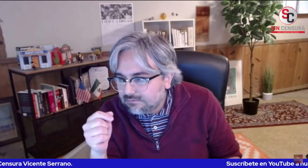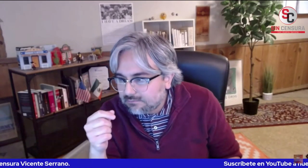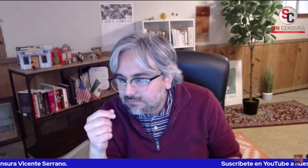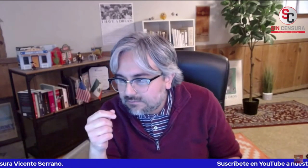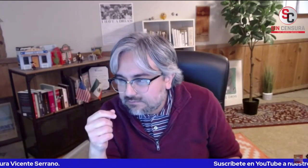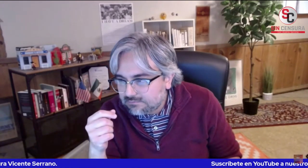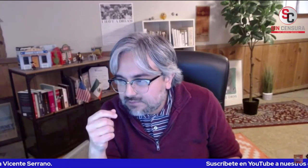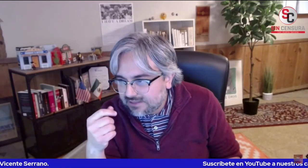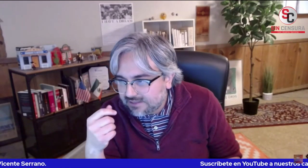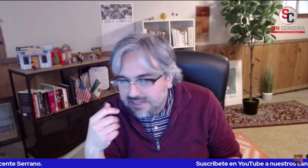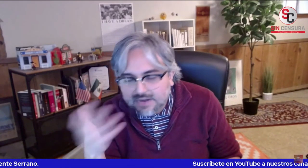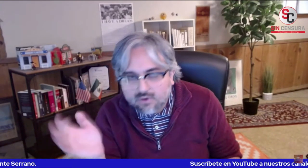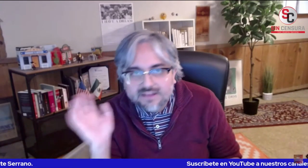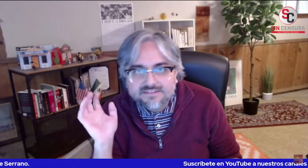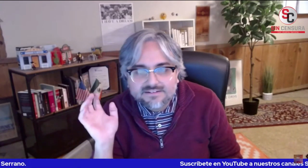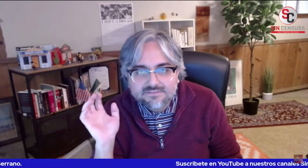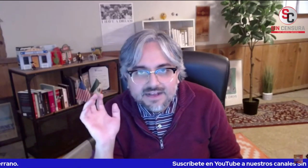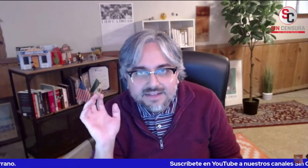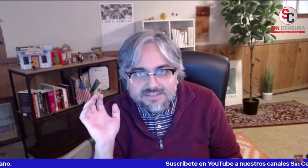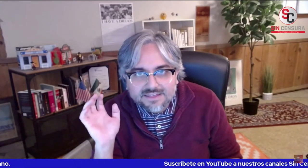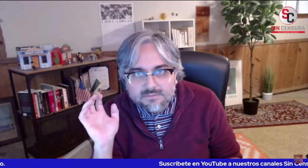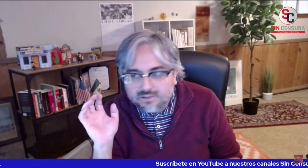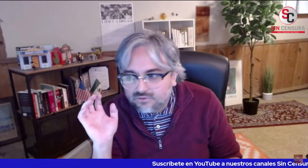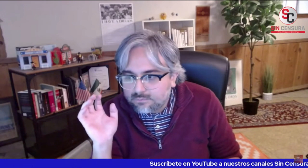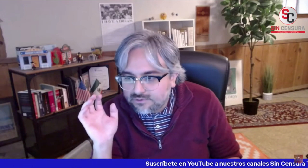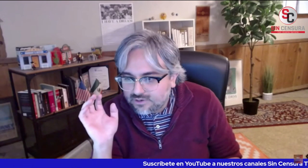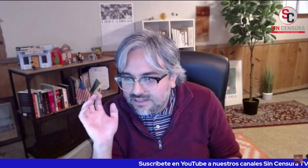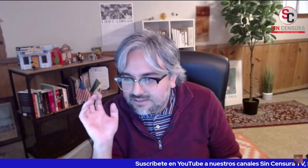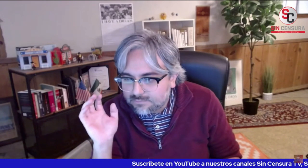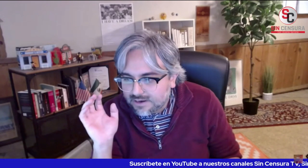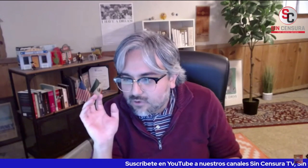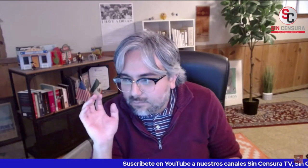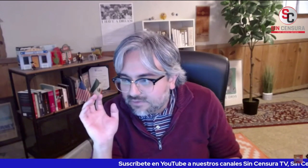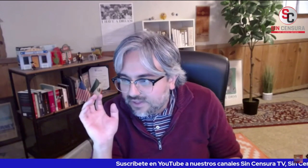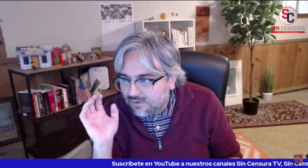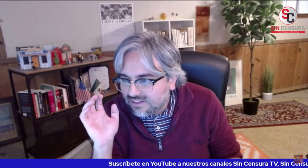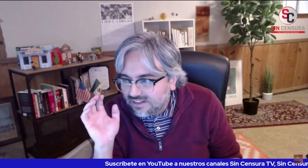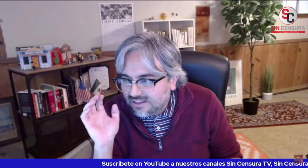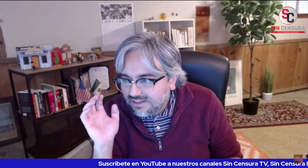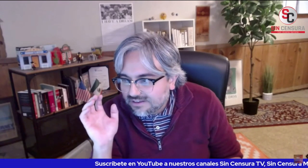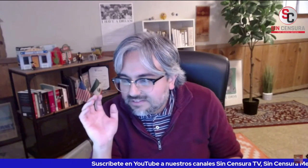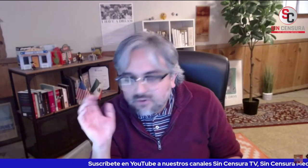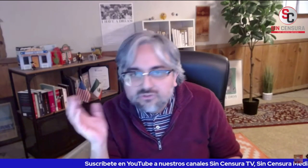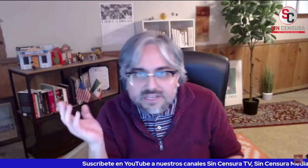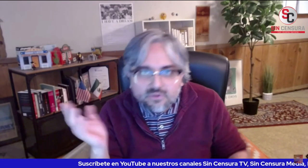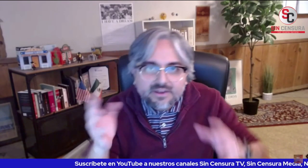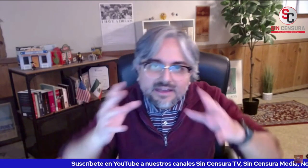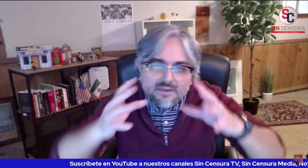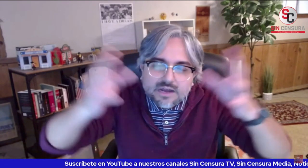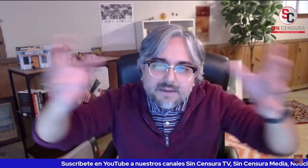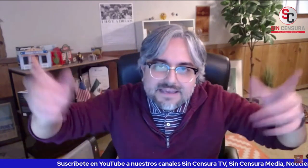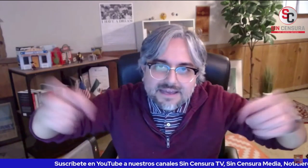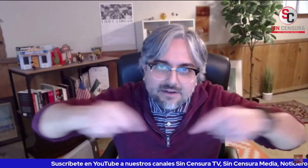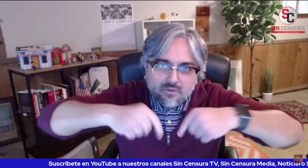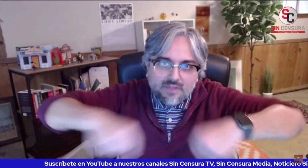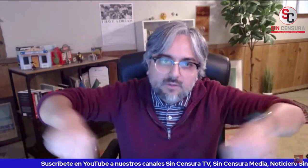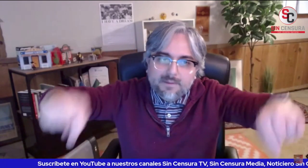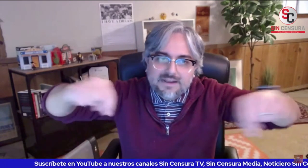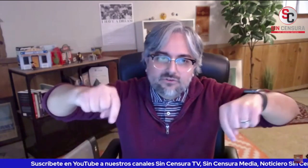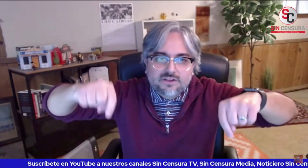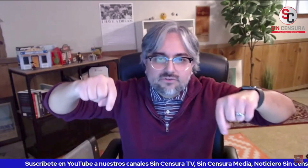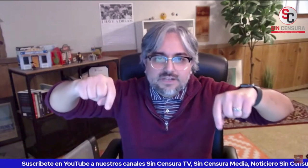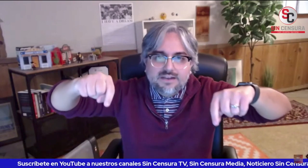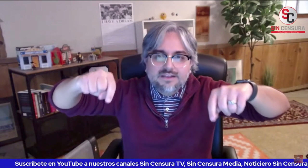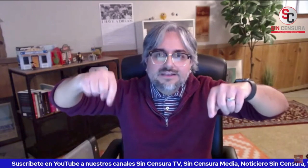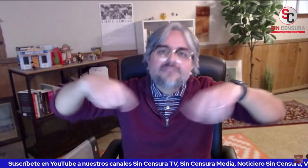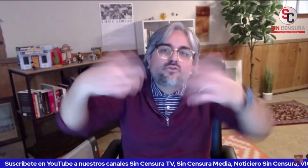y se dedicaron a hacer una cantidad de videos impresionantes para el golpeteo, denunciando que hay una valla rodeando a